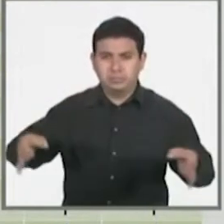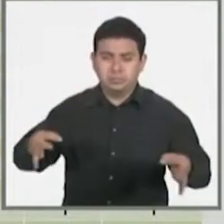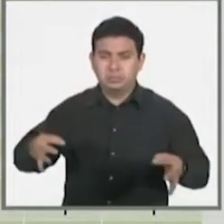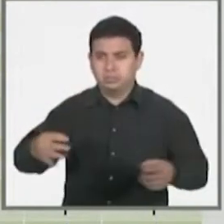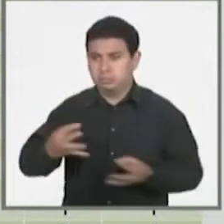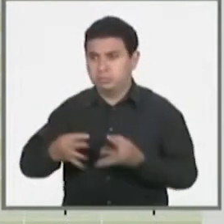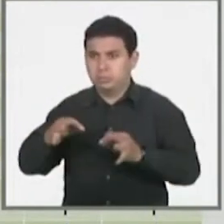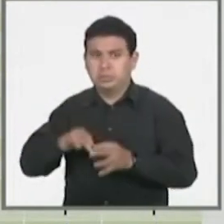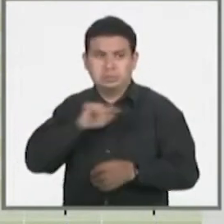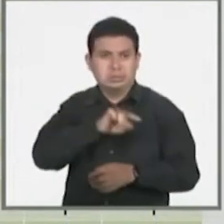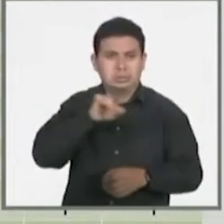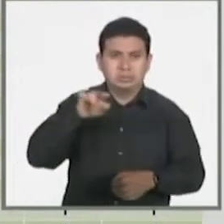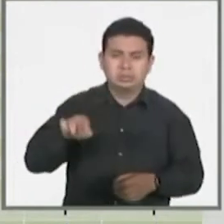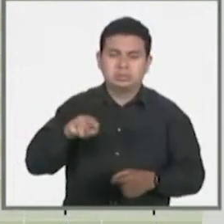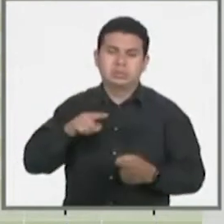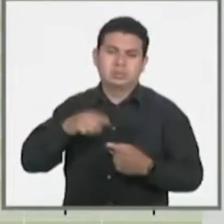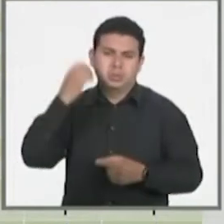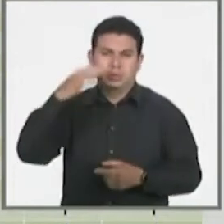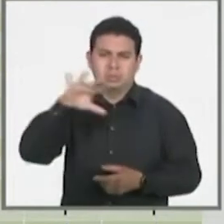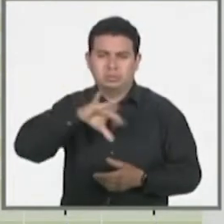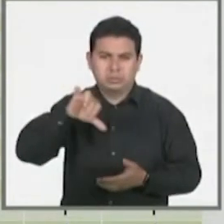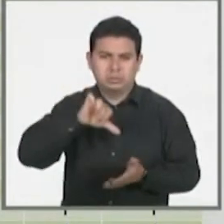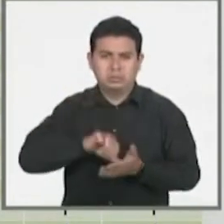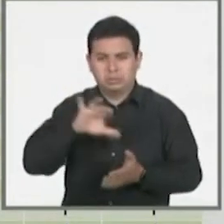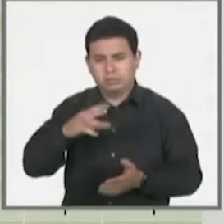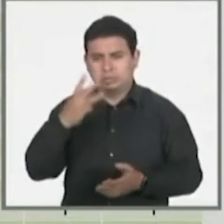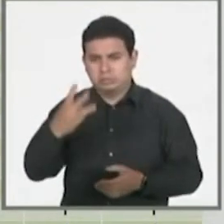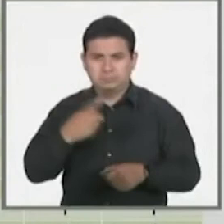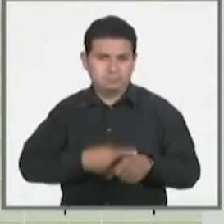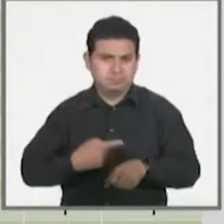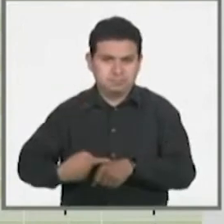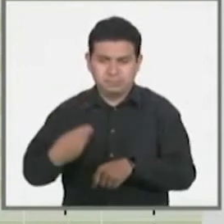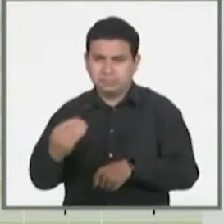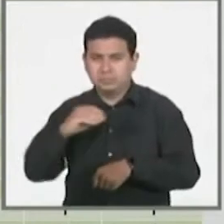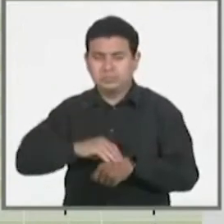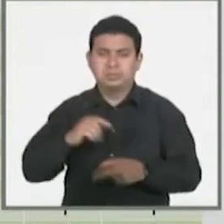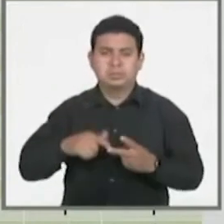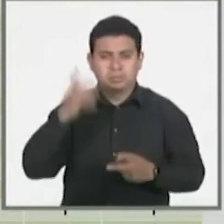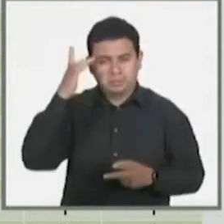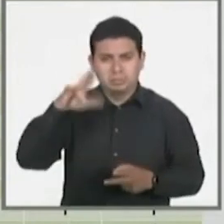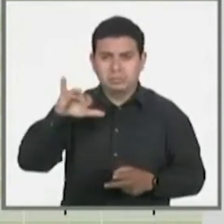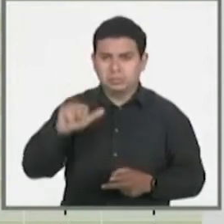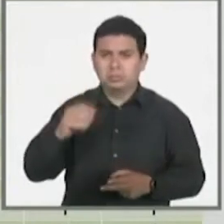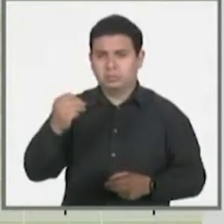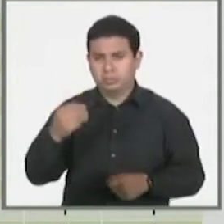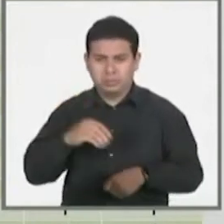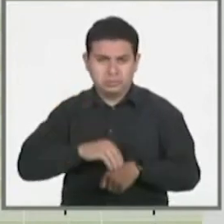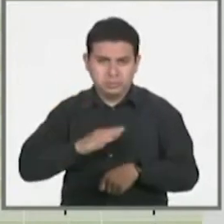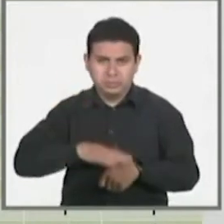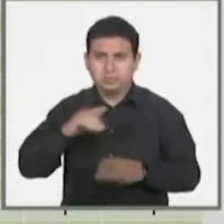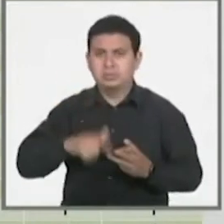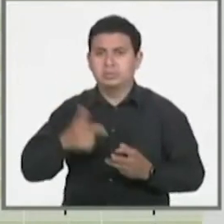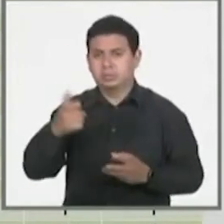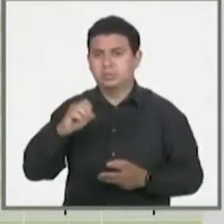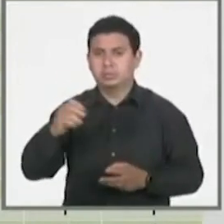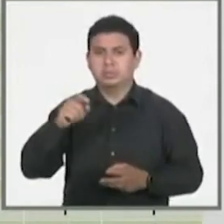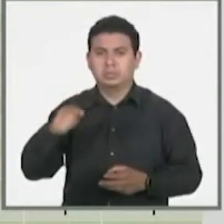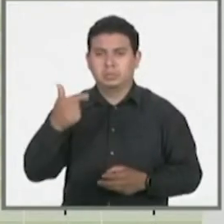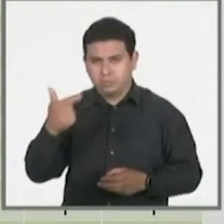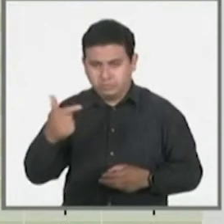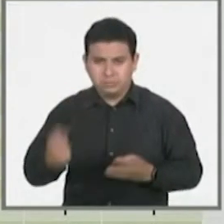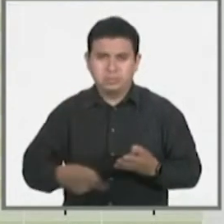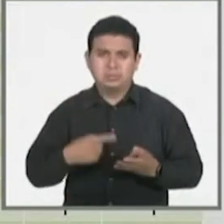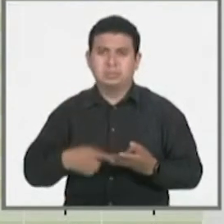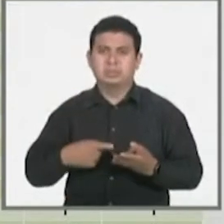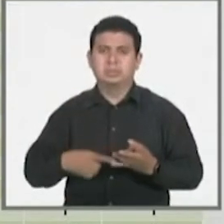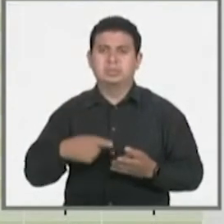tenemos agua jaca de juárez con 53 casos nuevos santa lucia del camino con 9 santa cruz xoxocotlán con 7